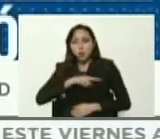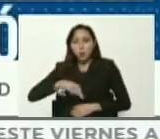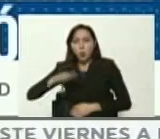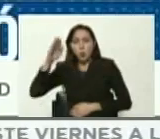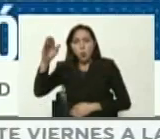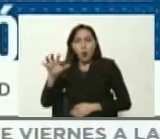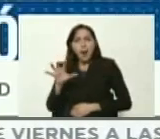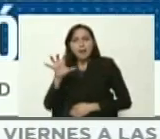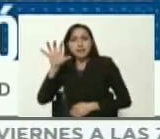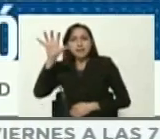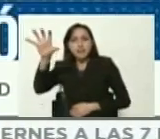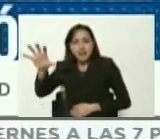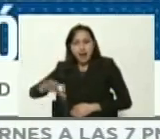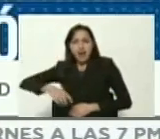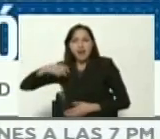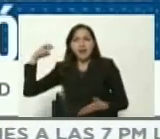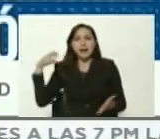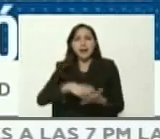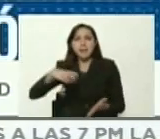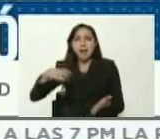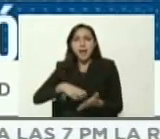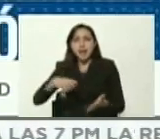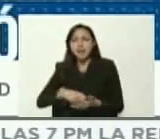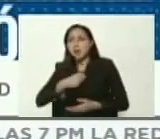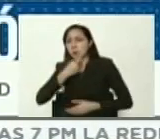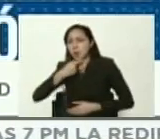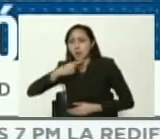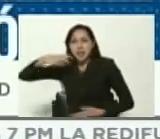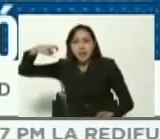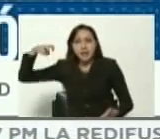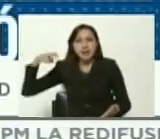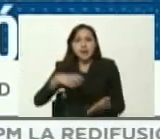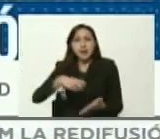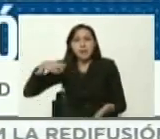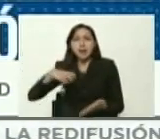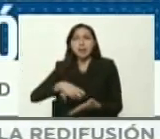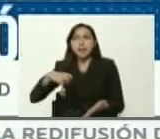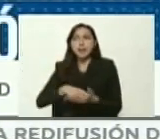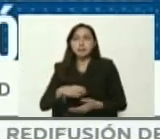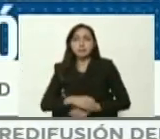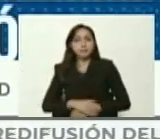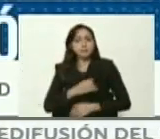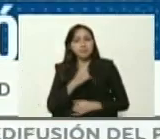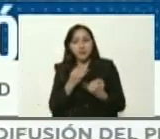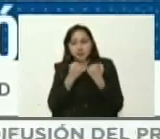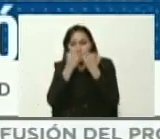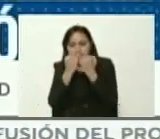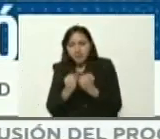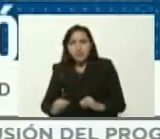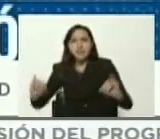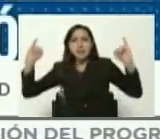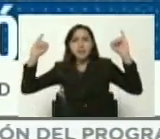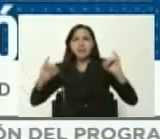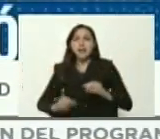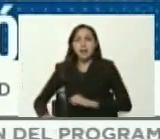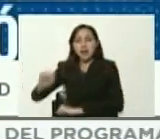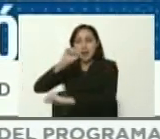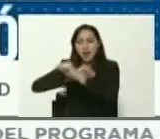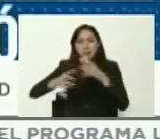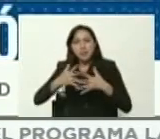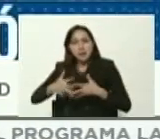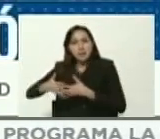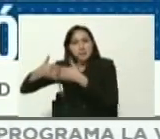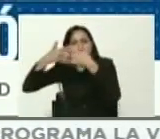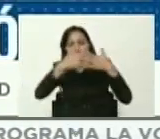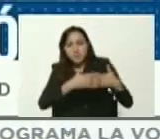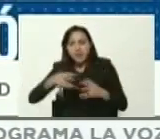una nación rebelde, bellamente rebelde, independentista, antiimperialista,